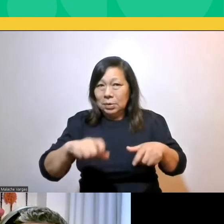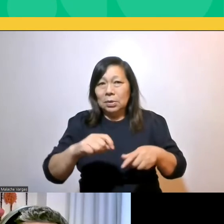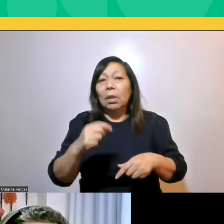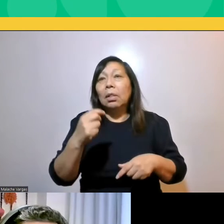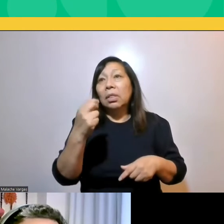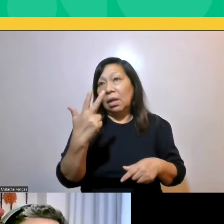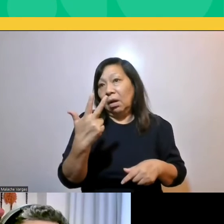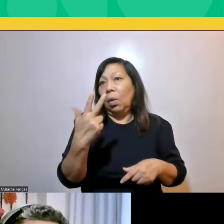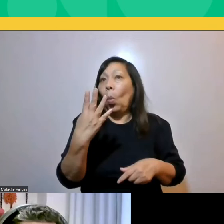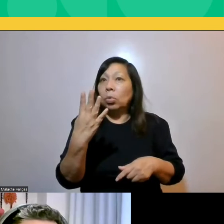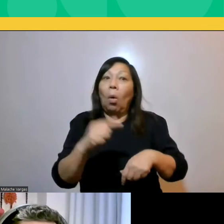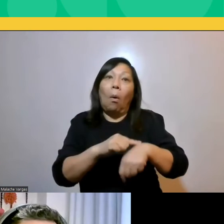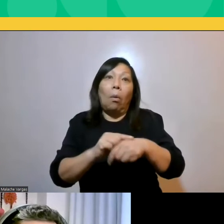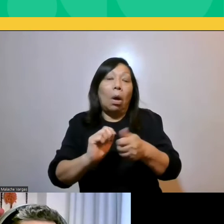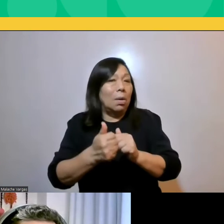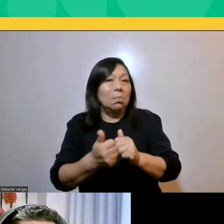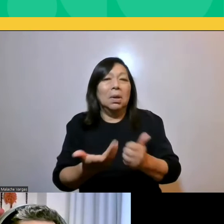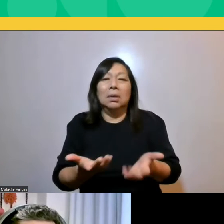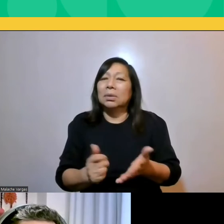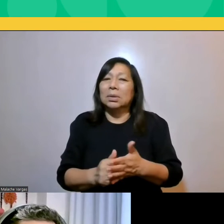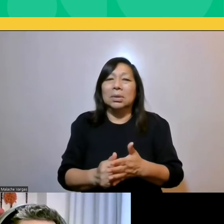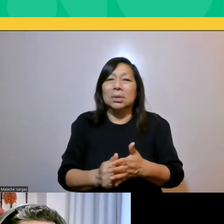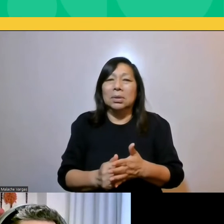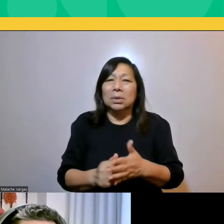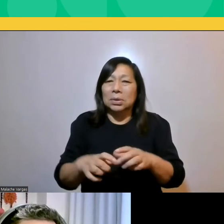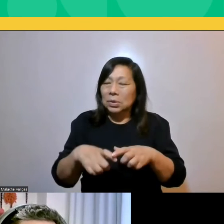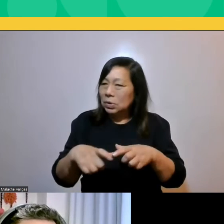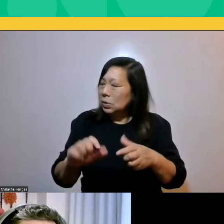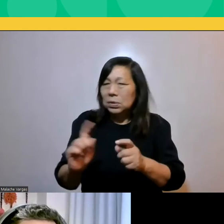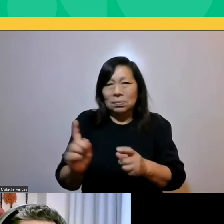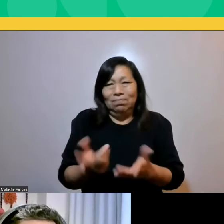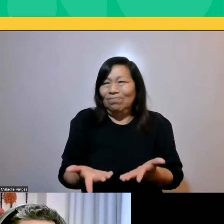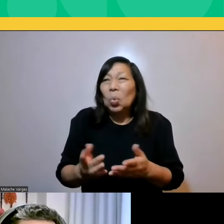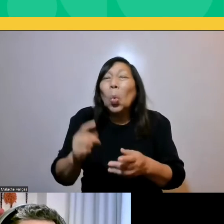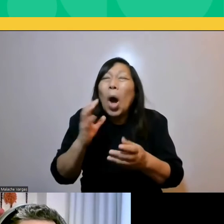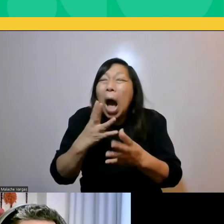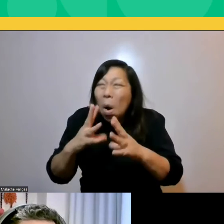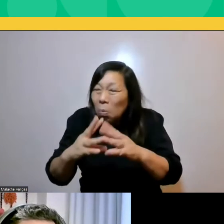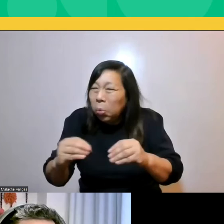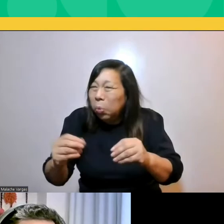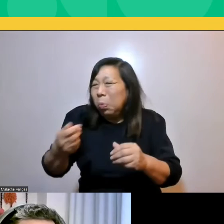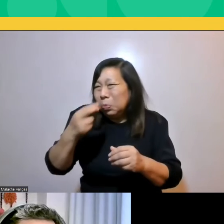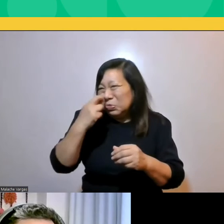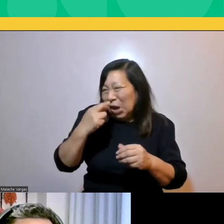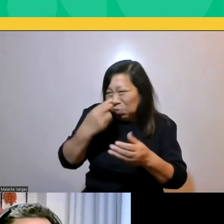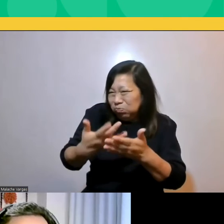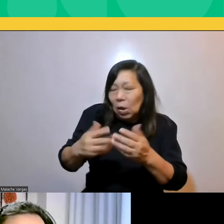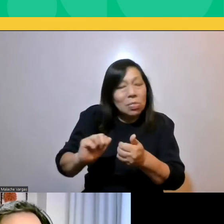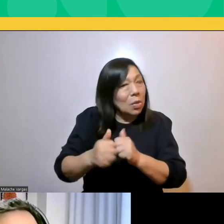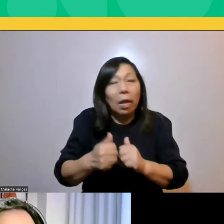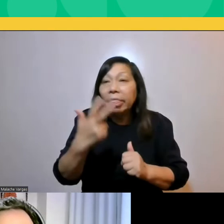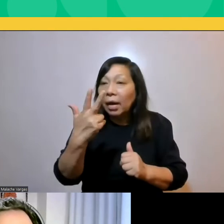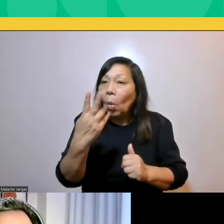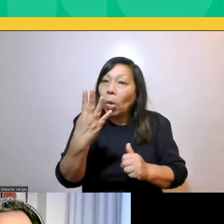3 a 4 horas, no esperar que se empape totalmente porque eso genera más humedad. Entonces, cada 3 a 4